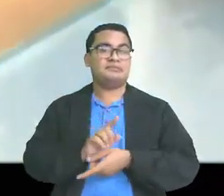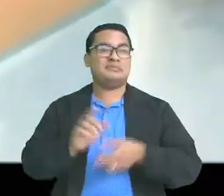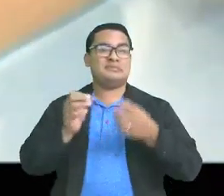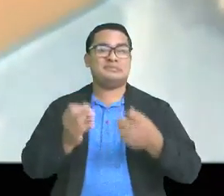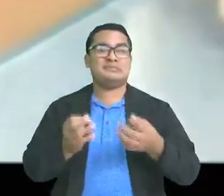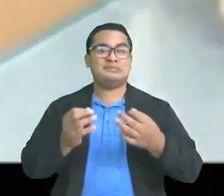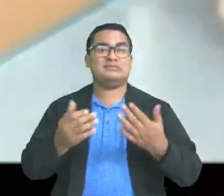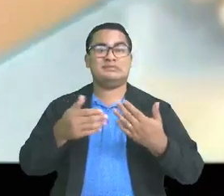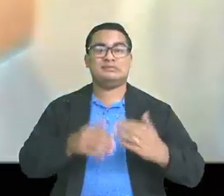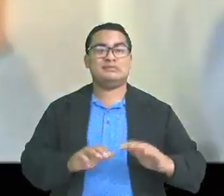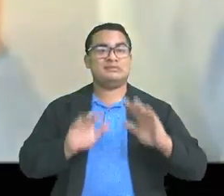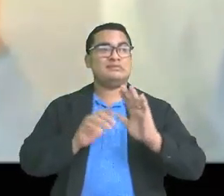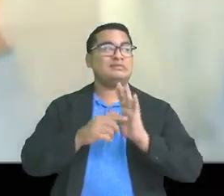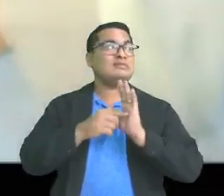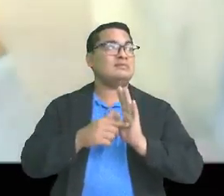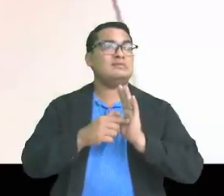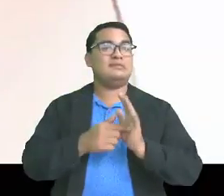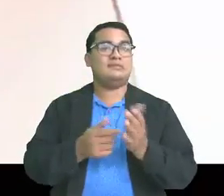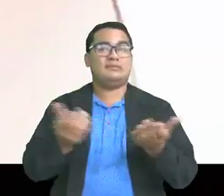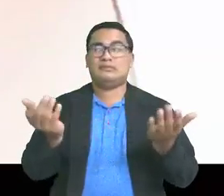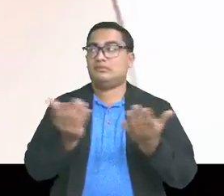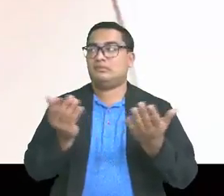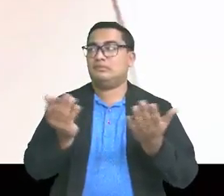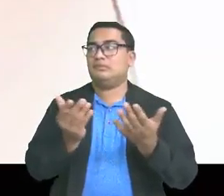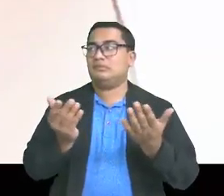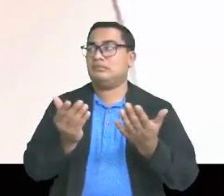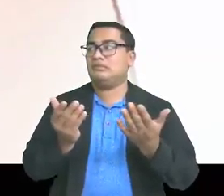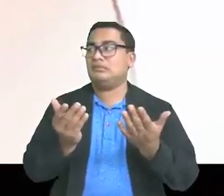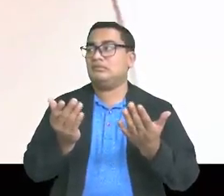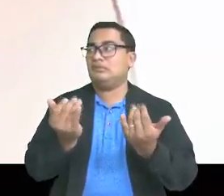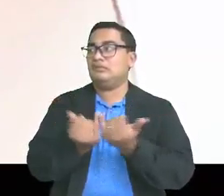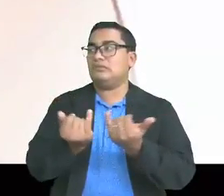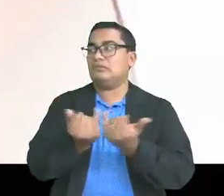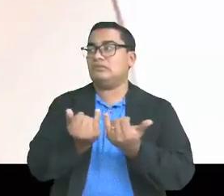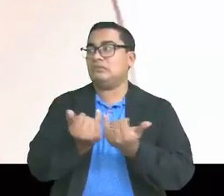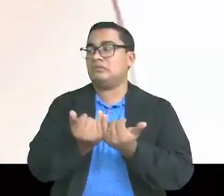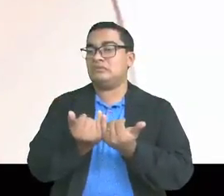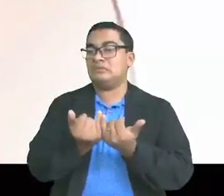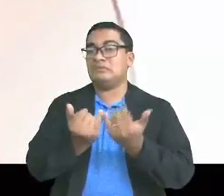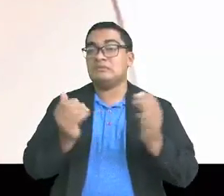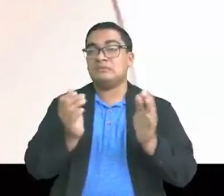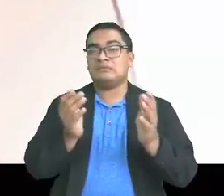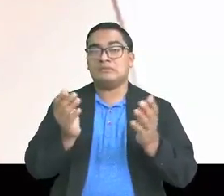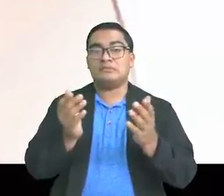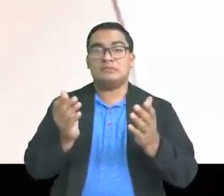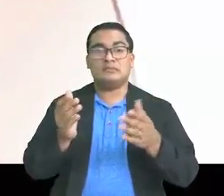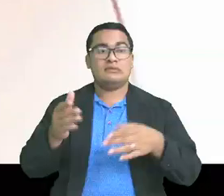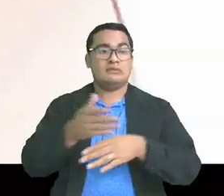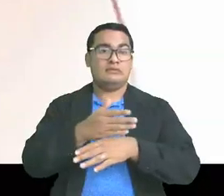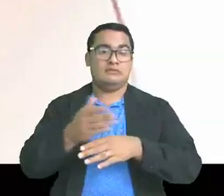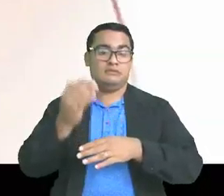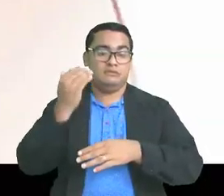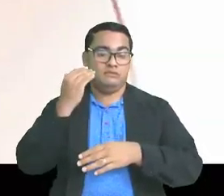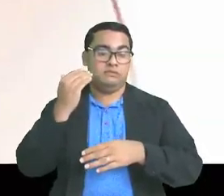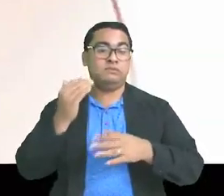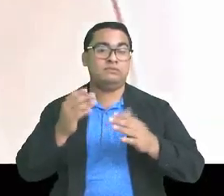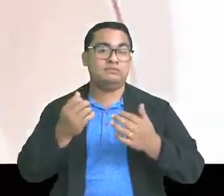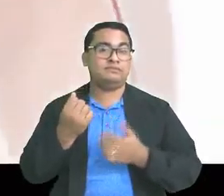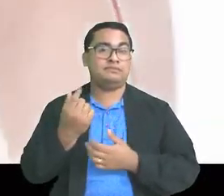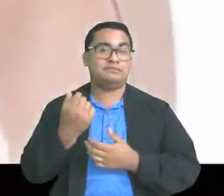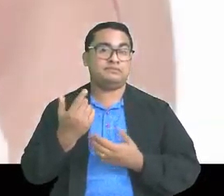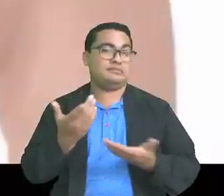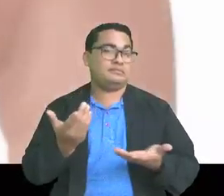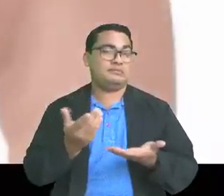Y se va esta a presentar cuando ese orificio que nos comunicaba con la madre todavía está